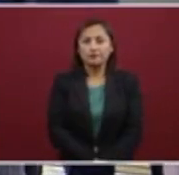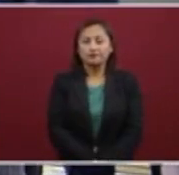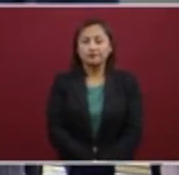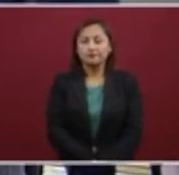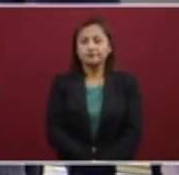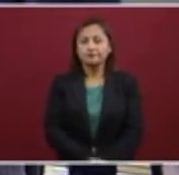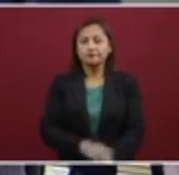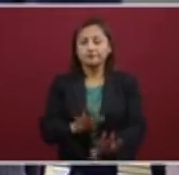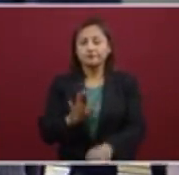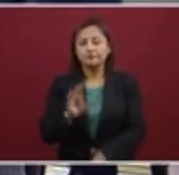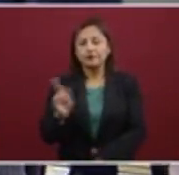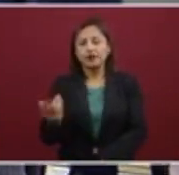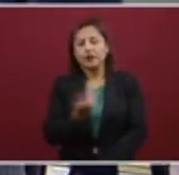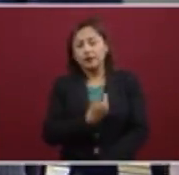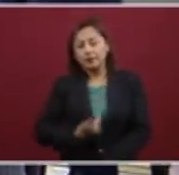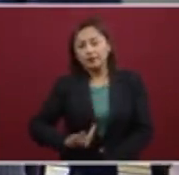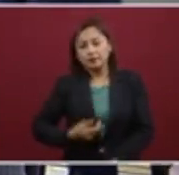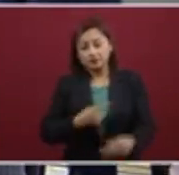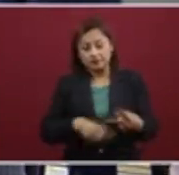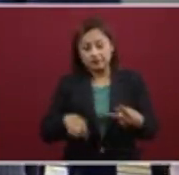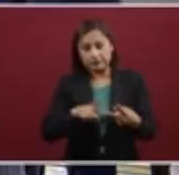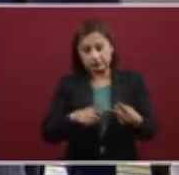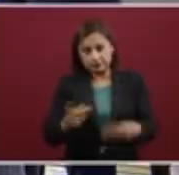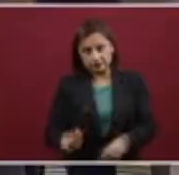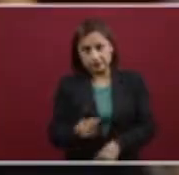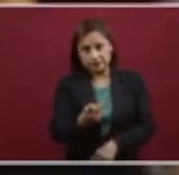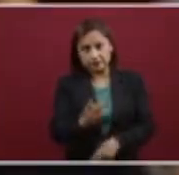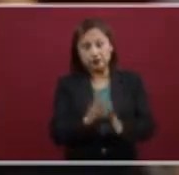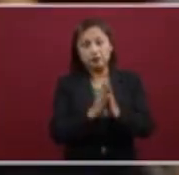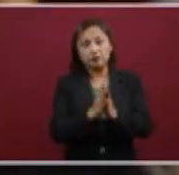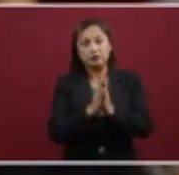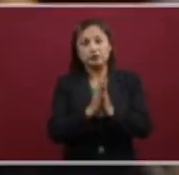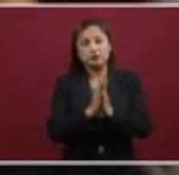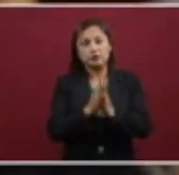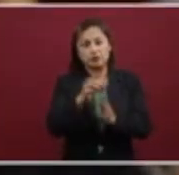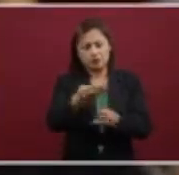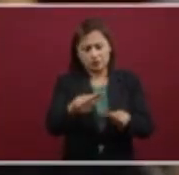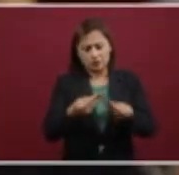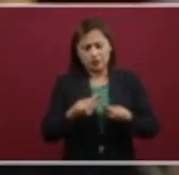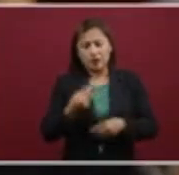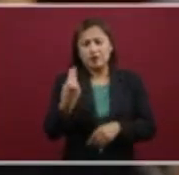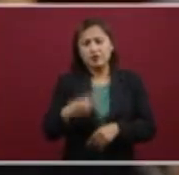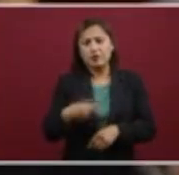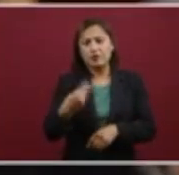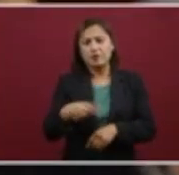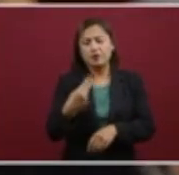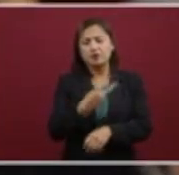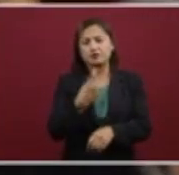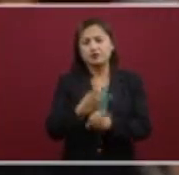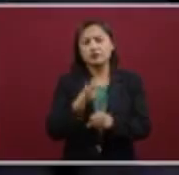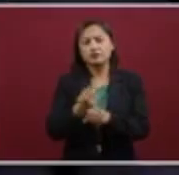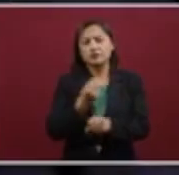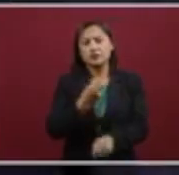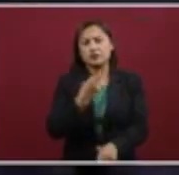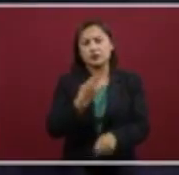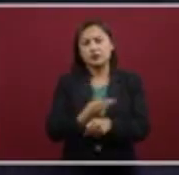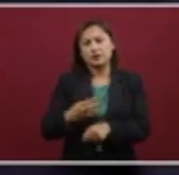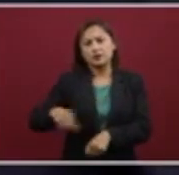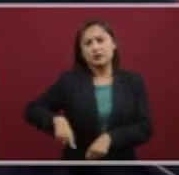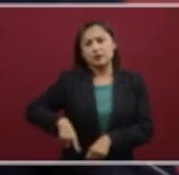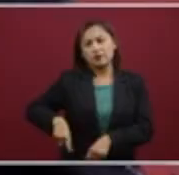Presidente, mi segunda pregunta es: ¿podría darme el nombre del subsecretario de Gobernación?